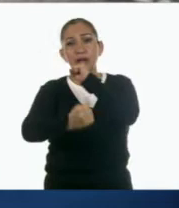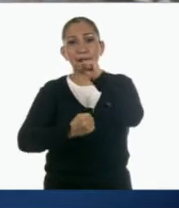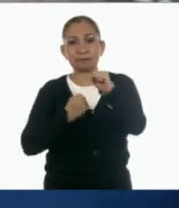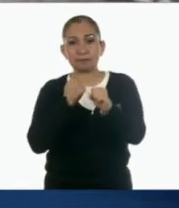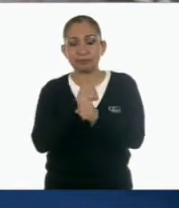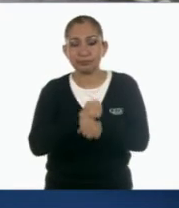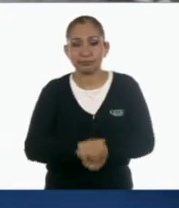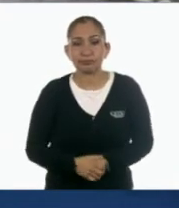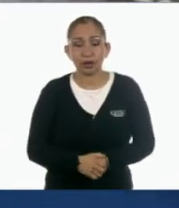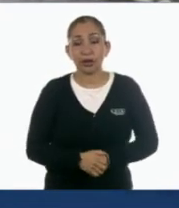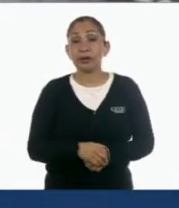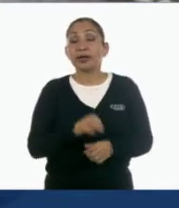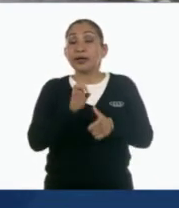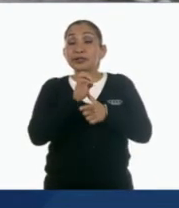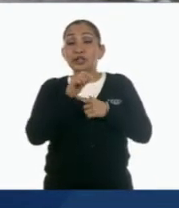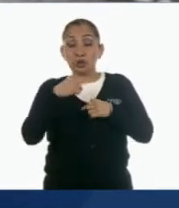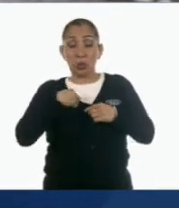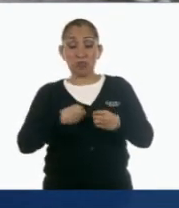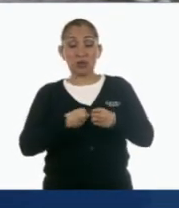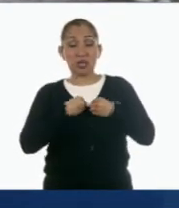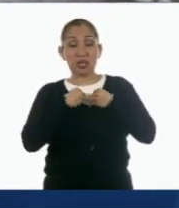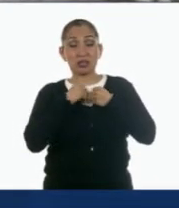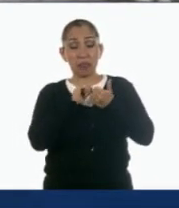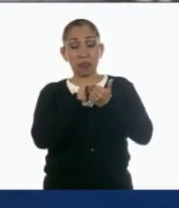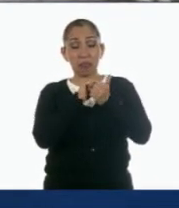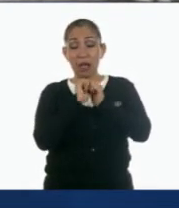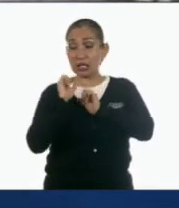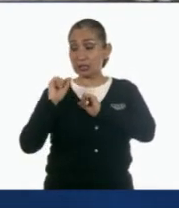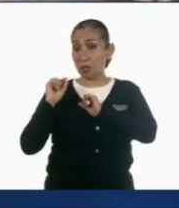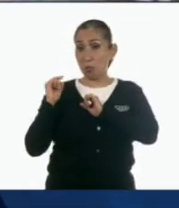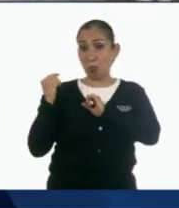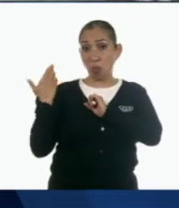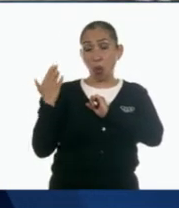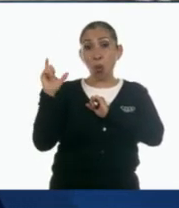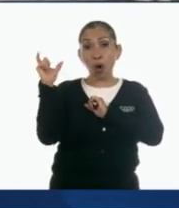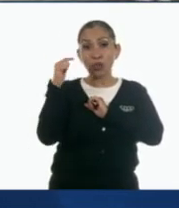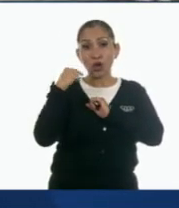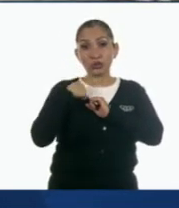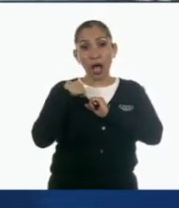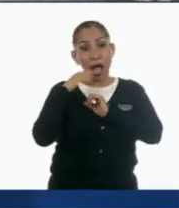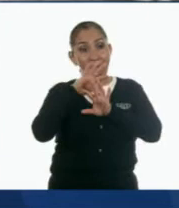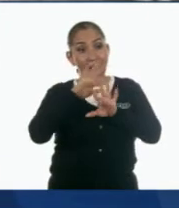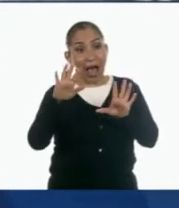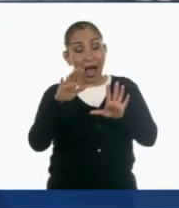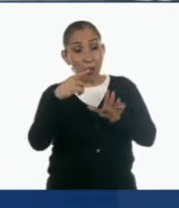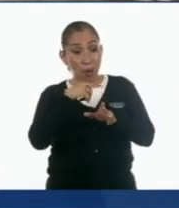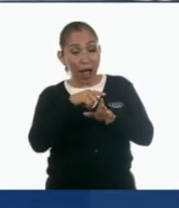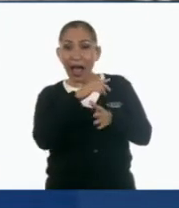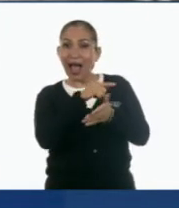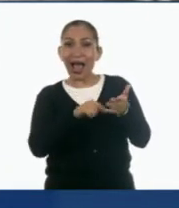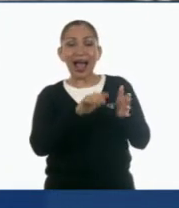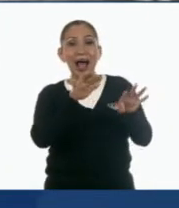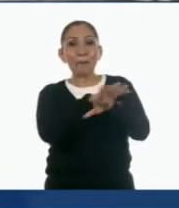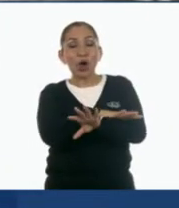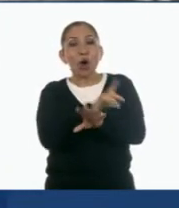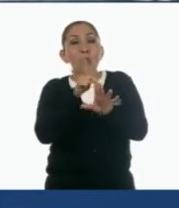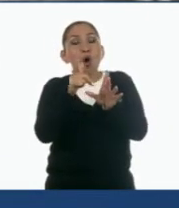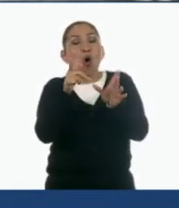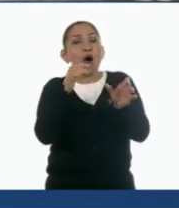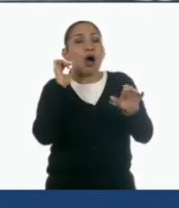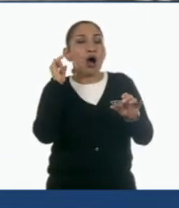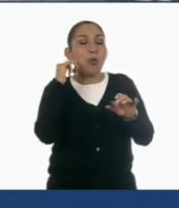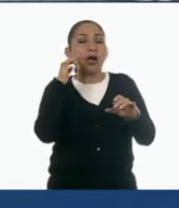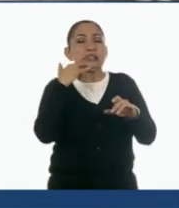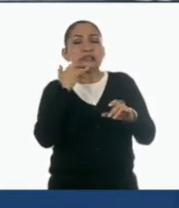años. De tal manera que mi vida fue, hasta hace poco, cuando cesó esa sentencia, como una larga carrera